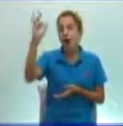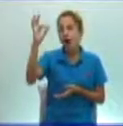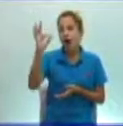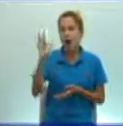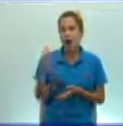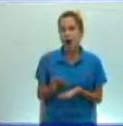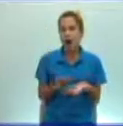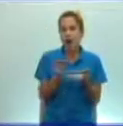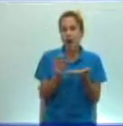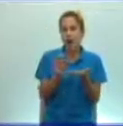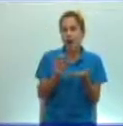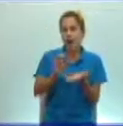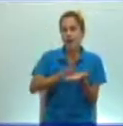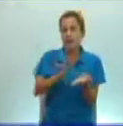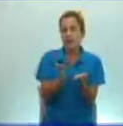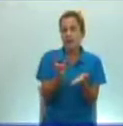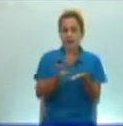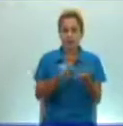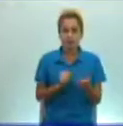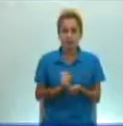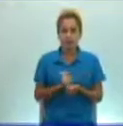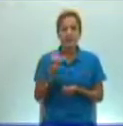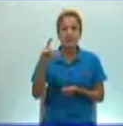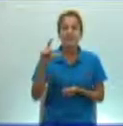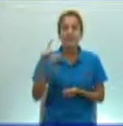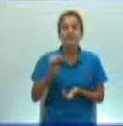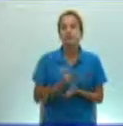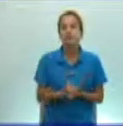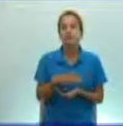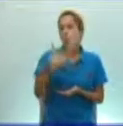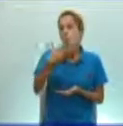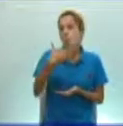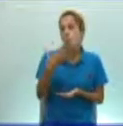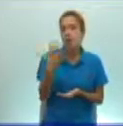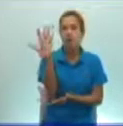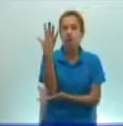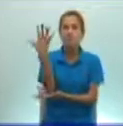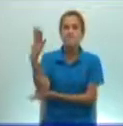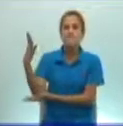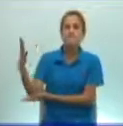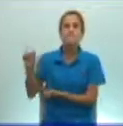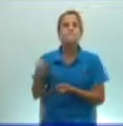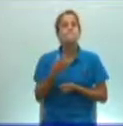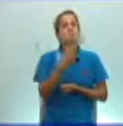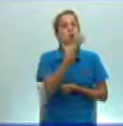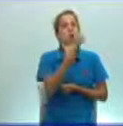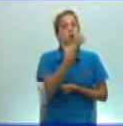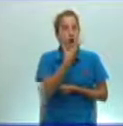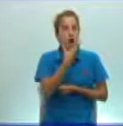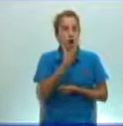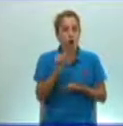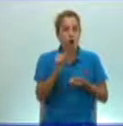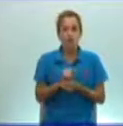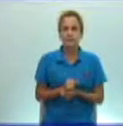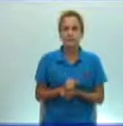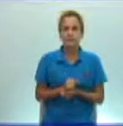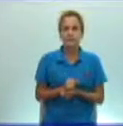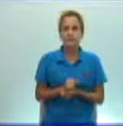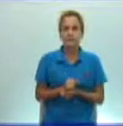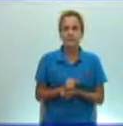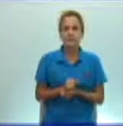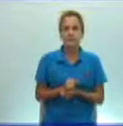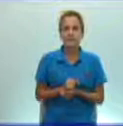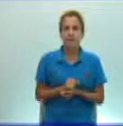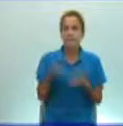lectura el texto Cuento del Bosque Joven. Les habíamos orientado que para realizar